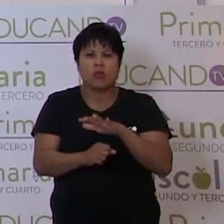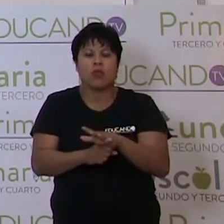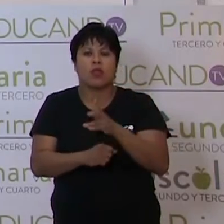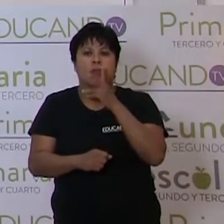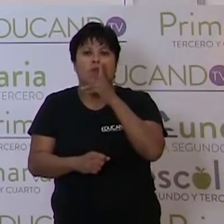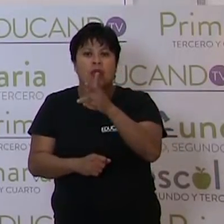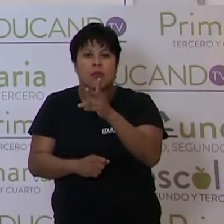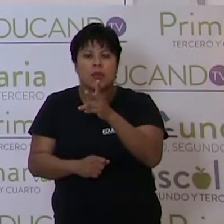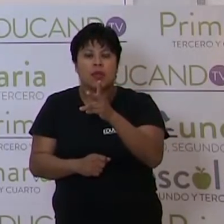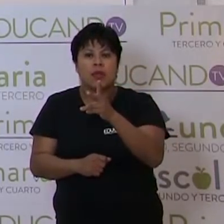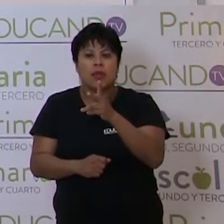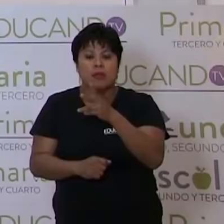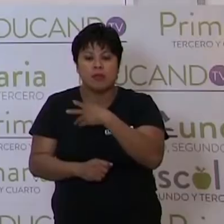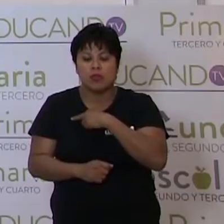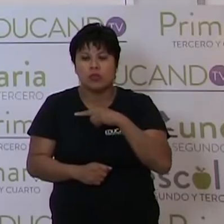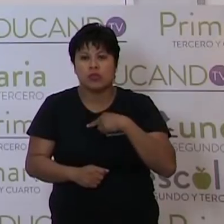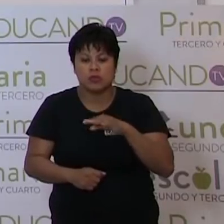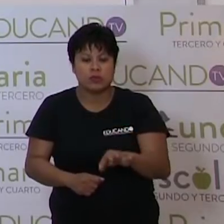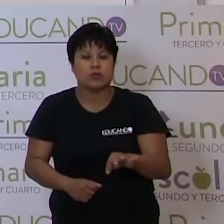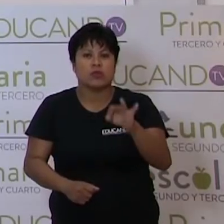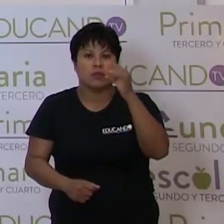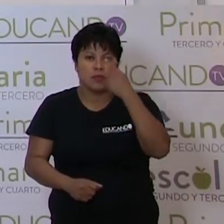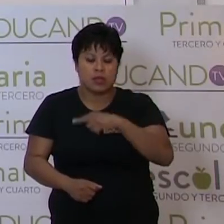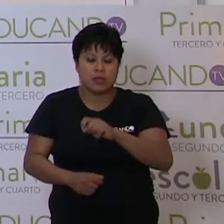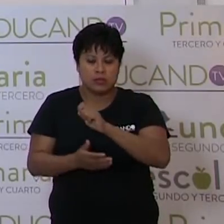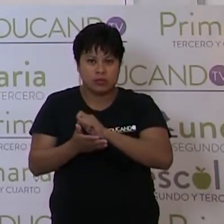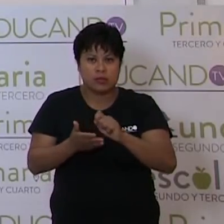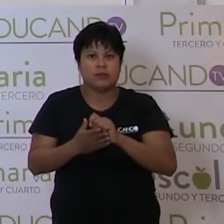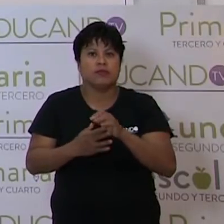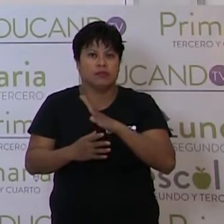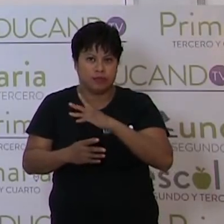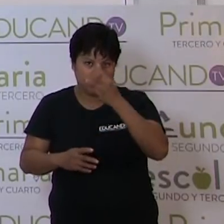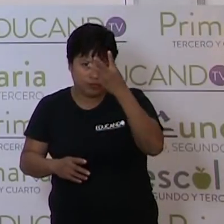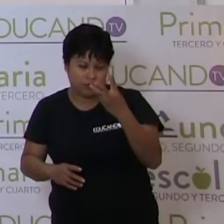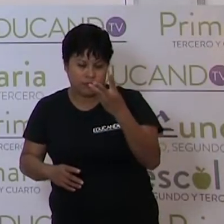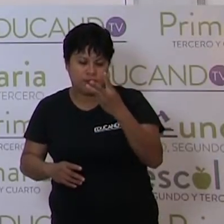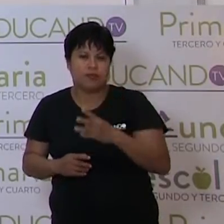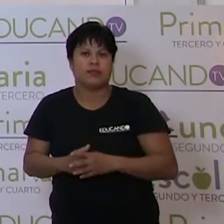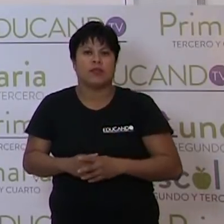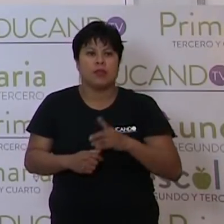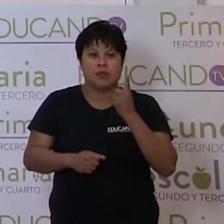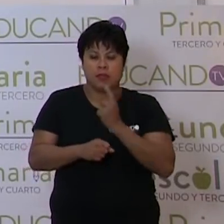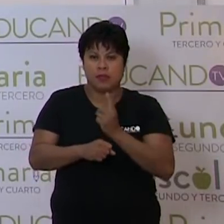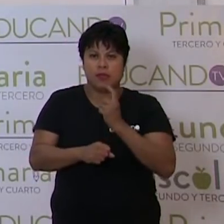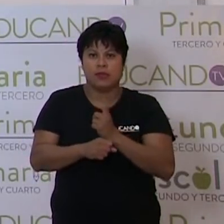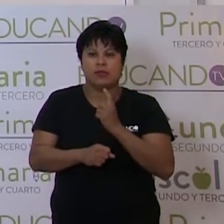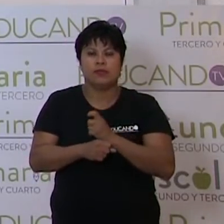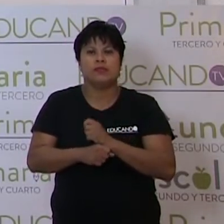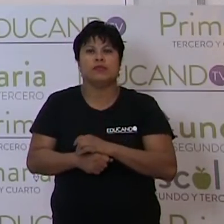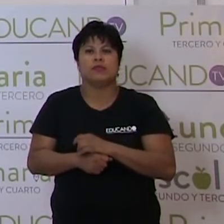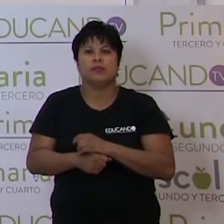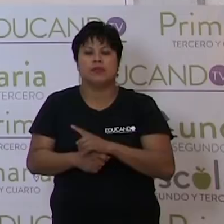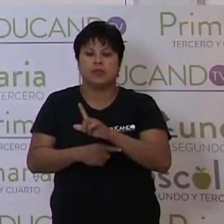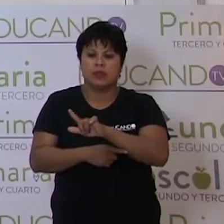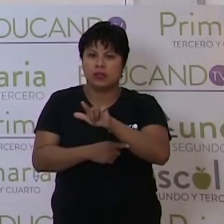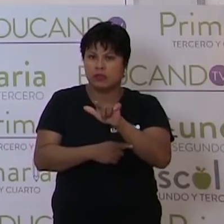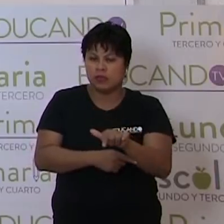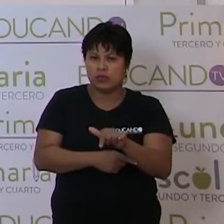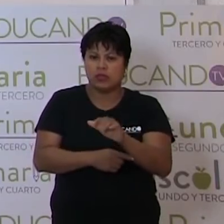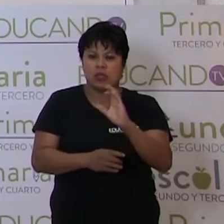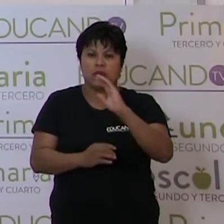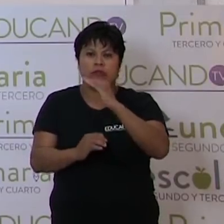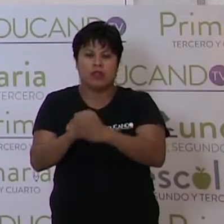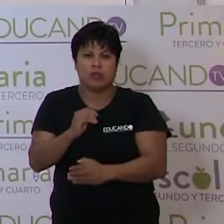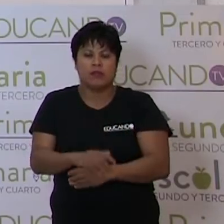la que vamos a elegir para escribir ahí? Les voy a dar 3 opciones. Primero, después o al